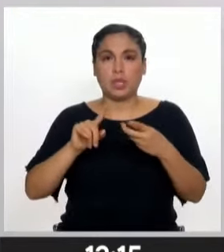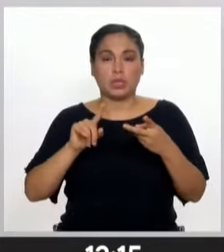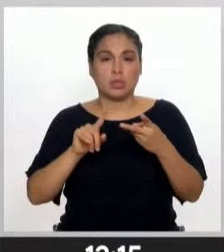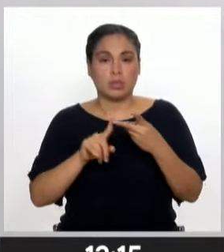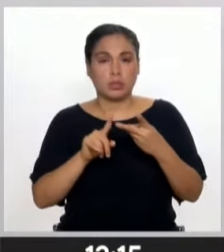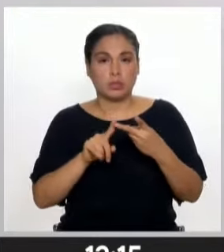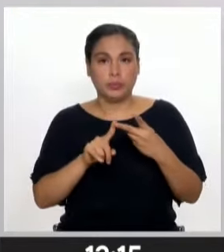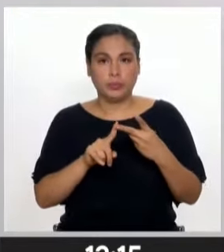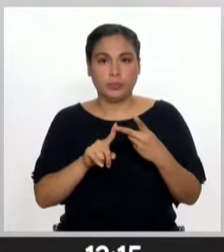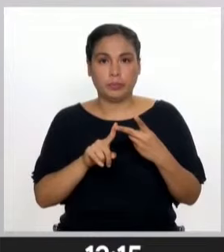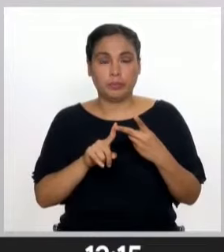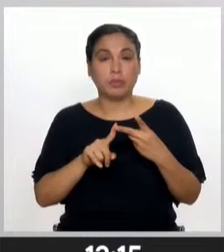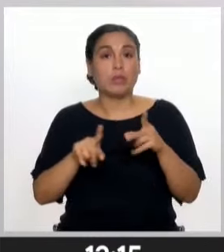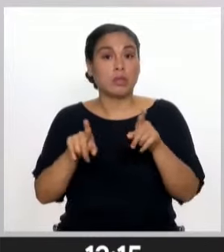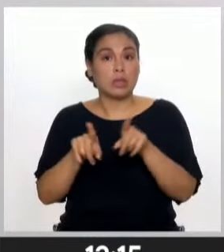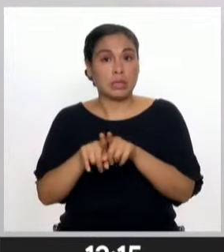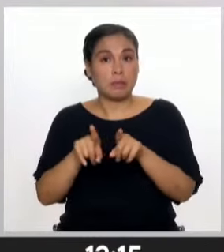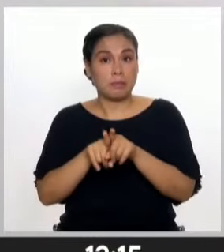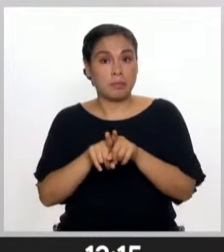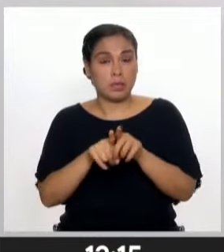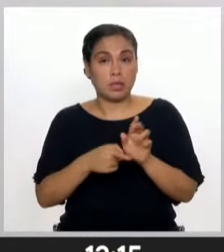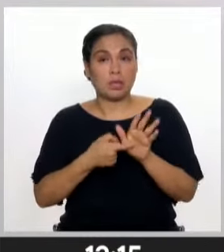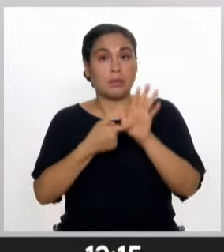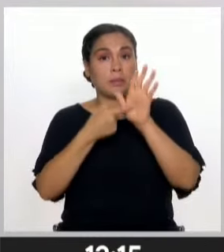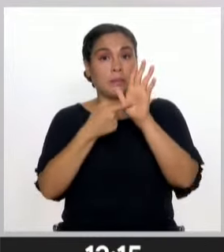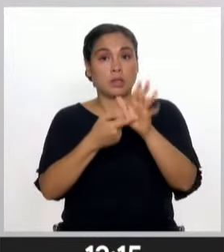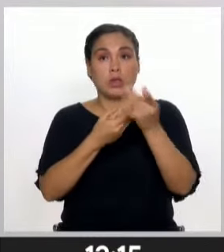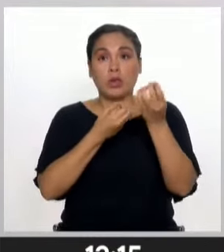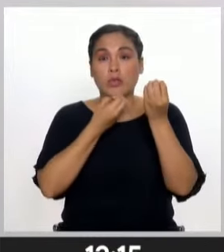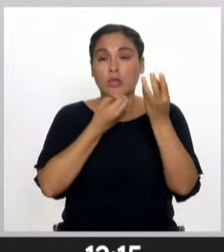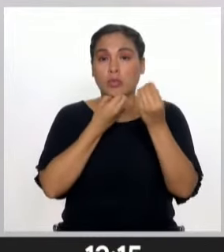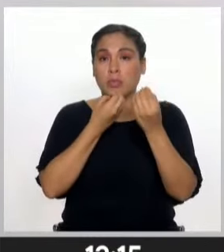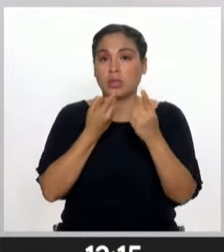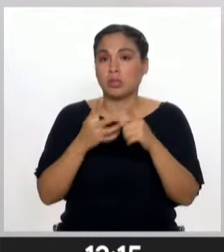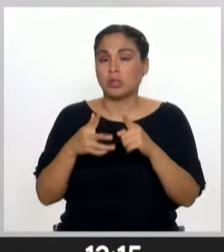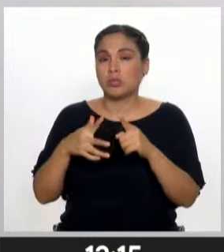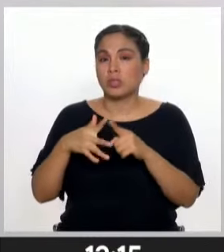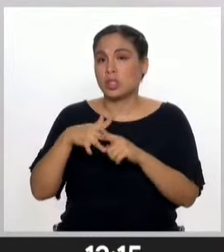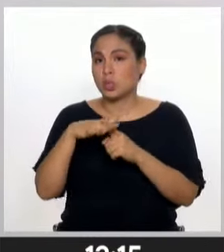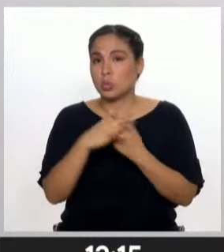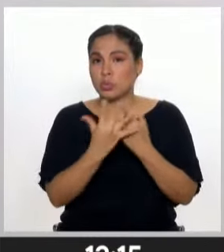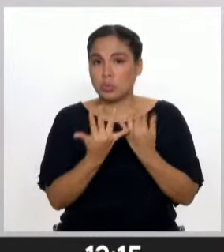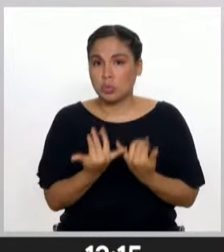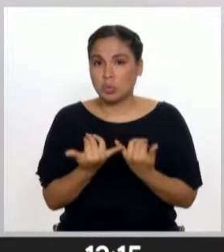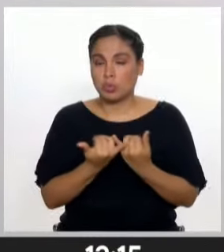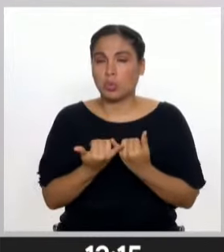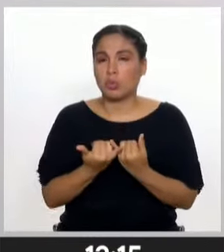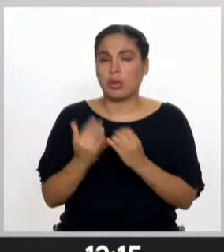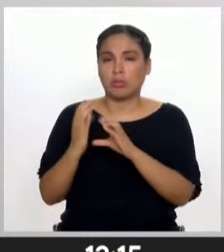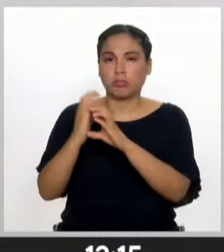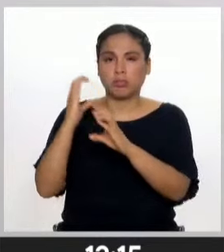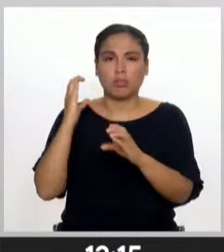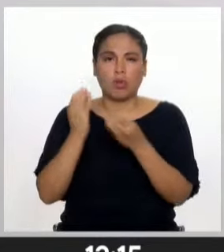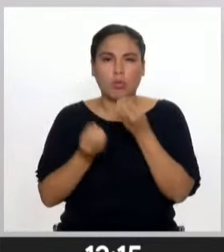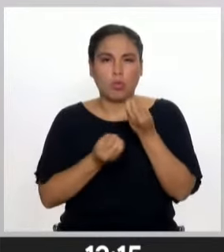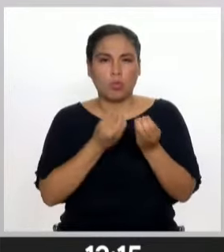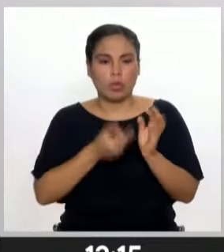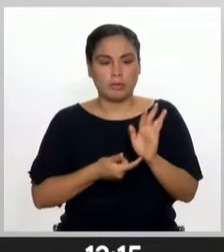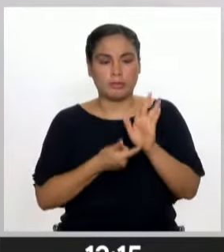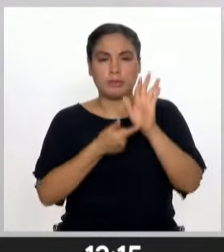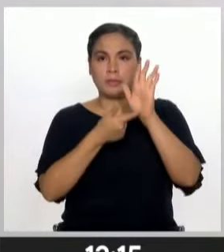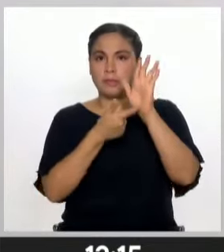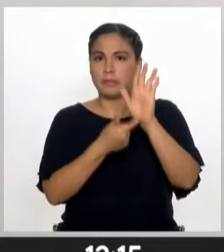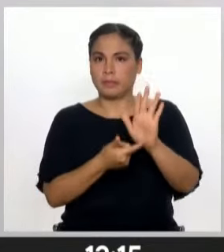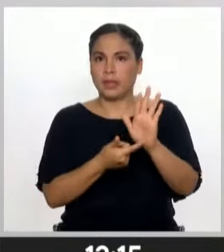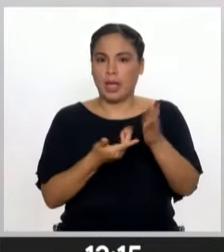punto, también ha presentado algunos datos de cómo está la situación actual en el metropolitano. Esto, ¿cómo se reflejaría en lo que sería